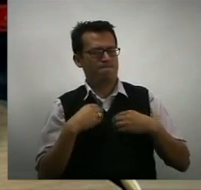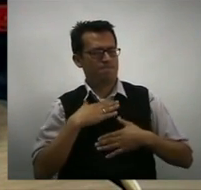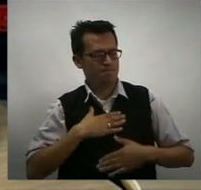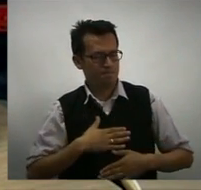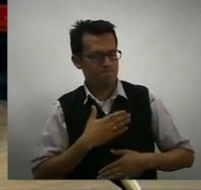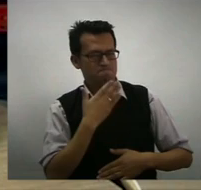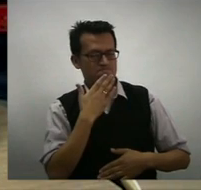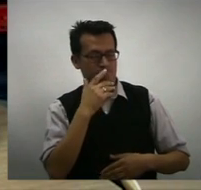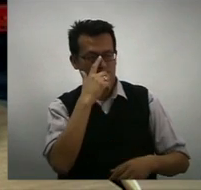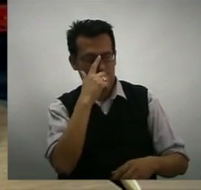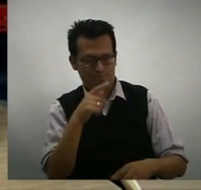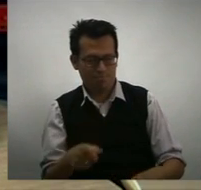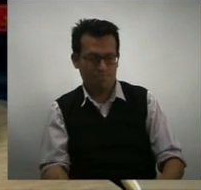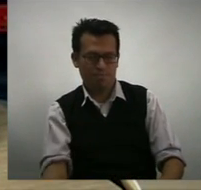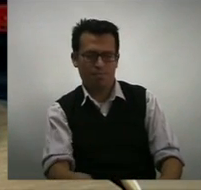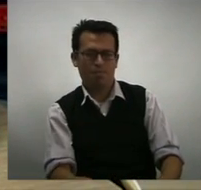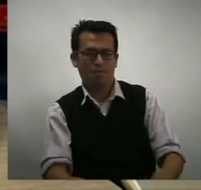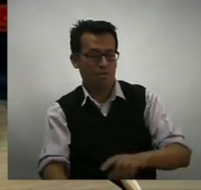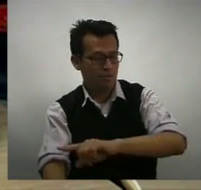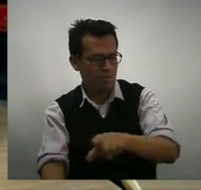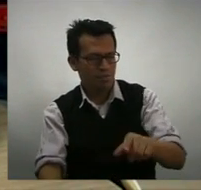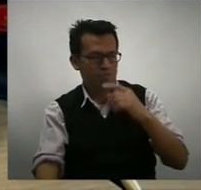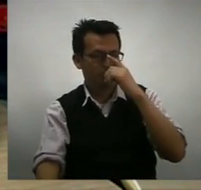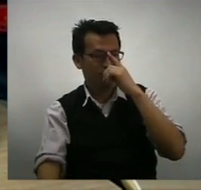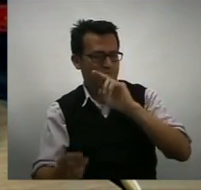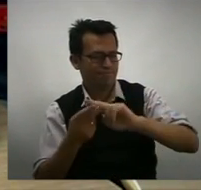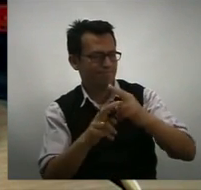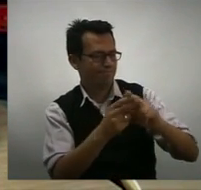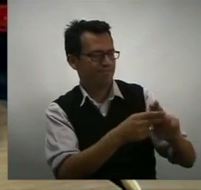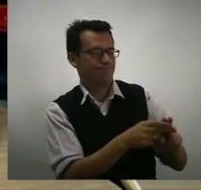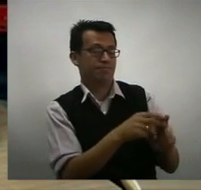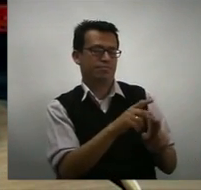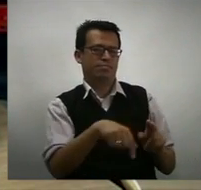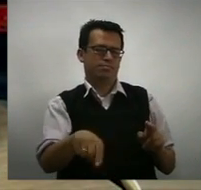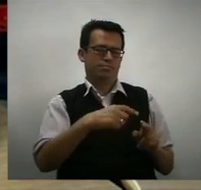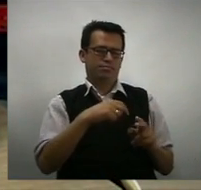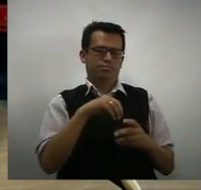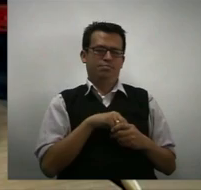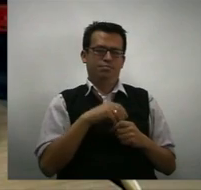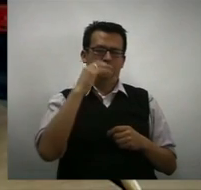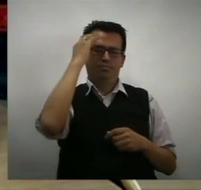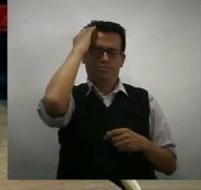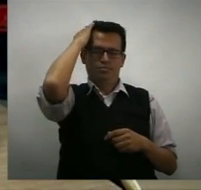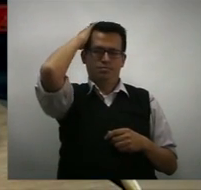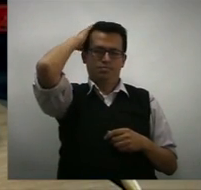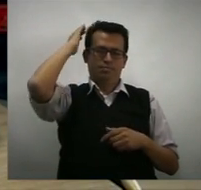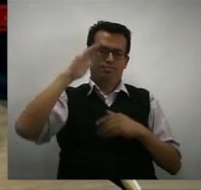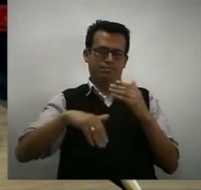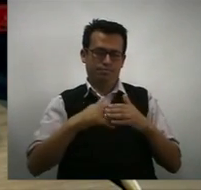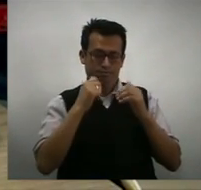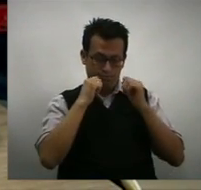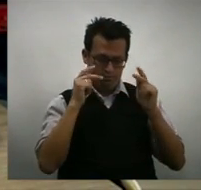afectividad frente al otro, motivo por el cual permanecía del ser humano en pleno estado comprometido frente